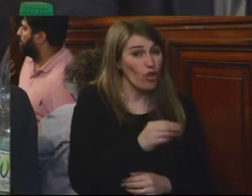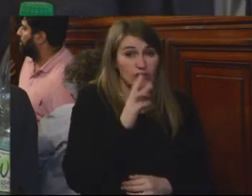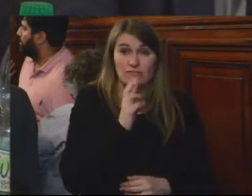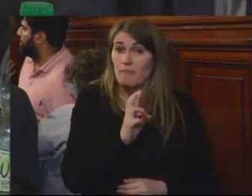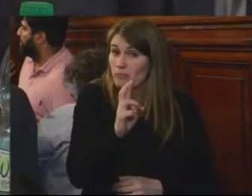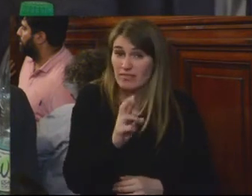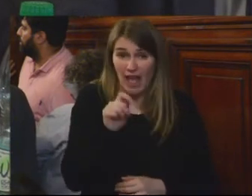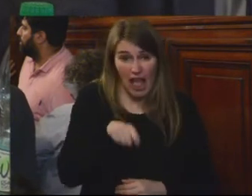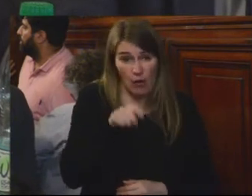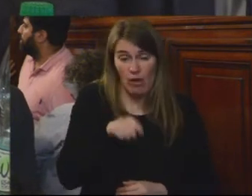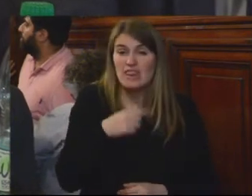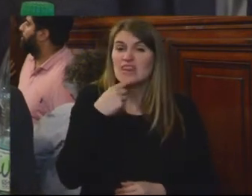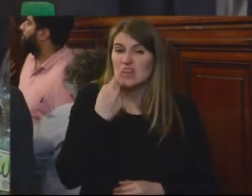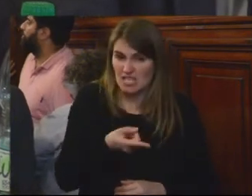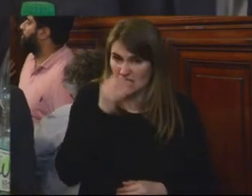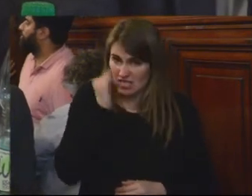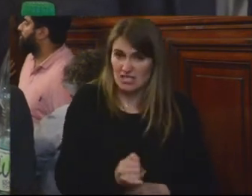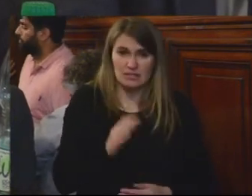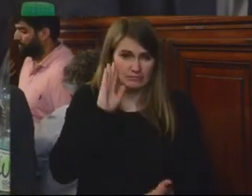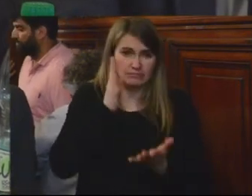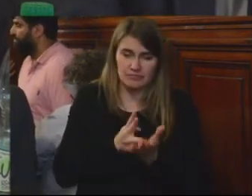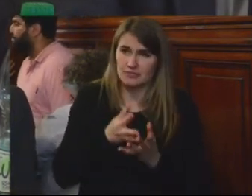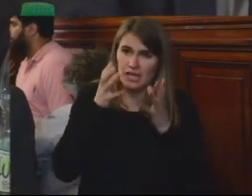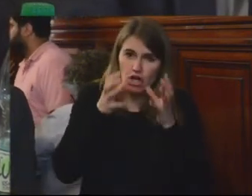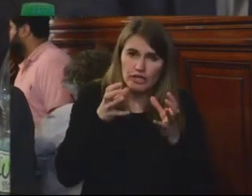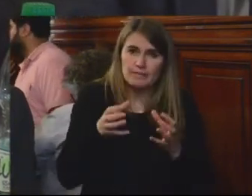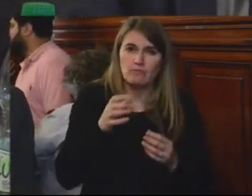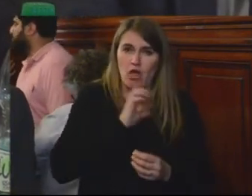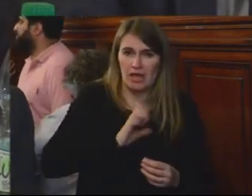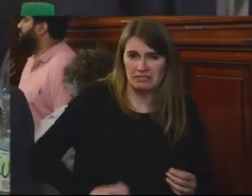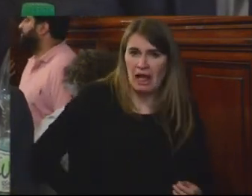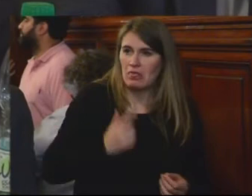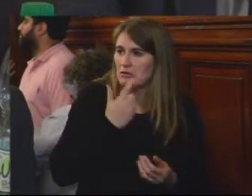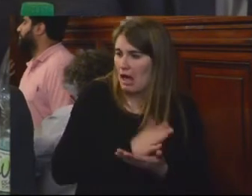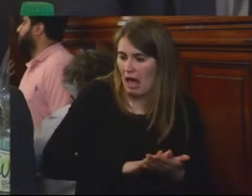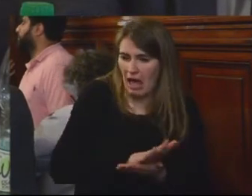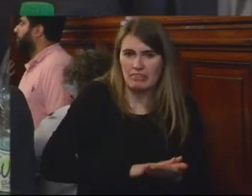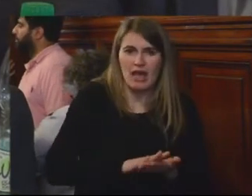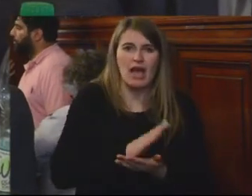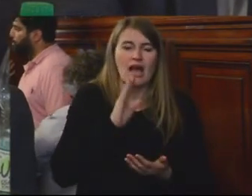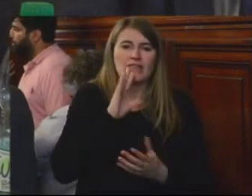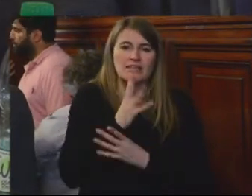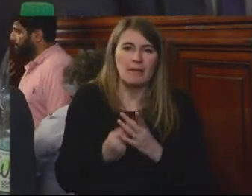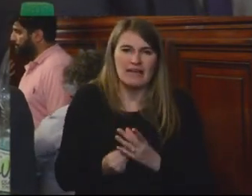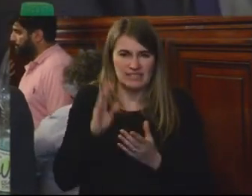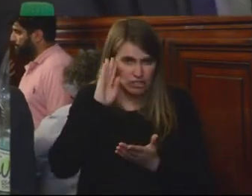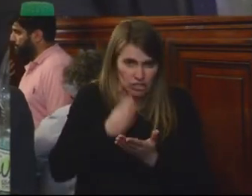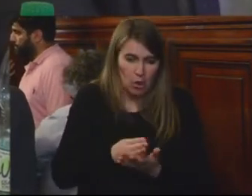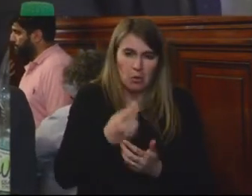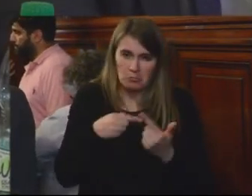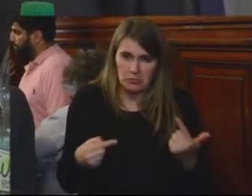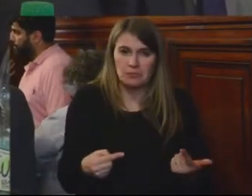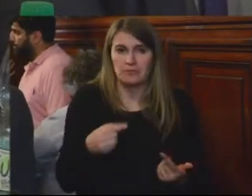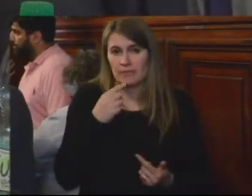humanidad y terrorismo de estado ninguno de estos conceptos hemos escuchado a cabo y por parte del secretario de derechos humanos de la nación y lamentamos